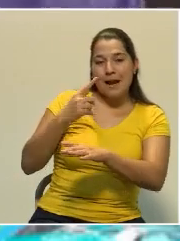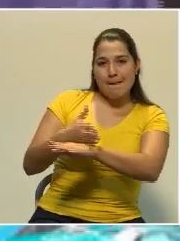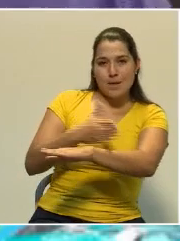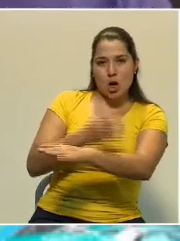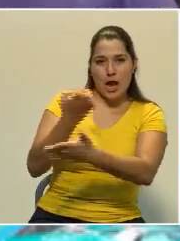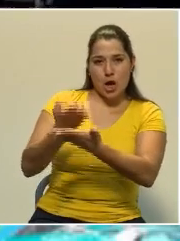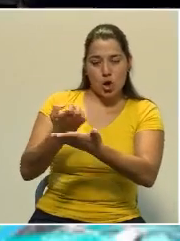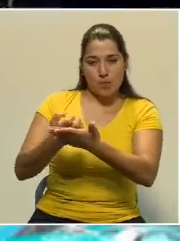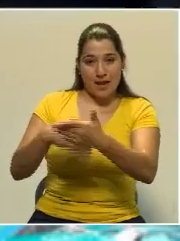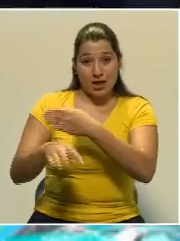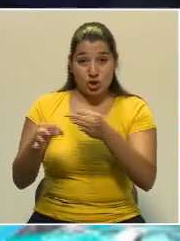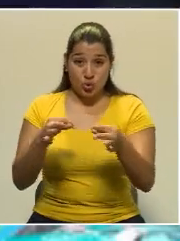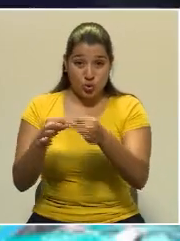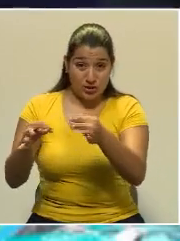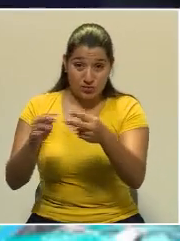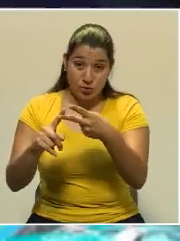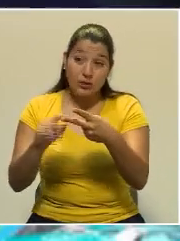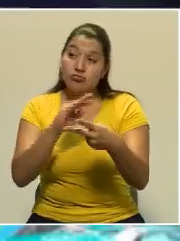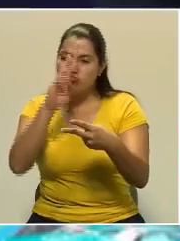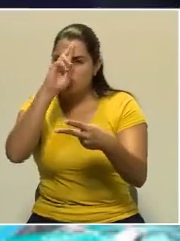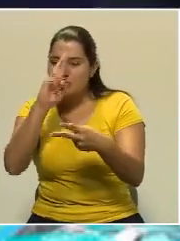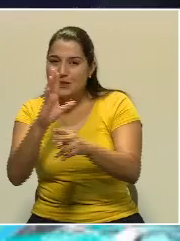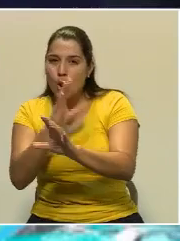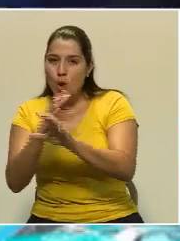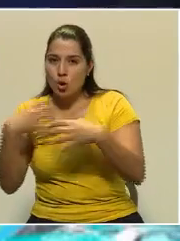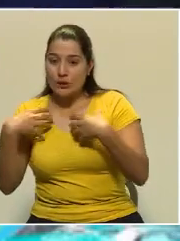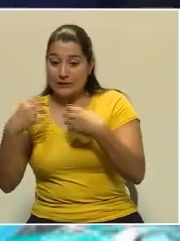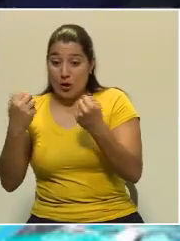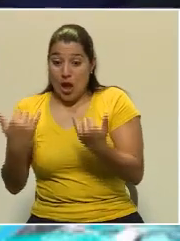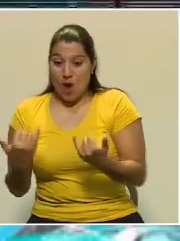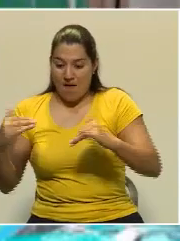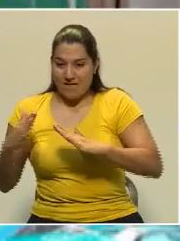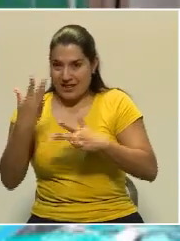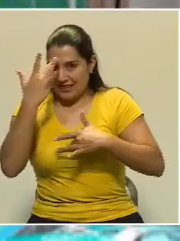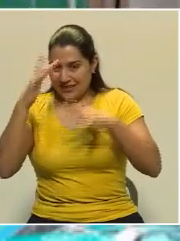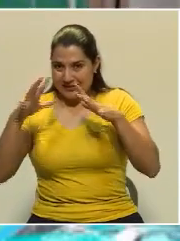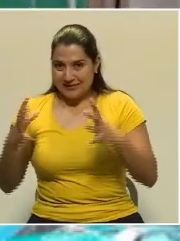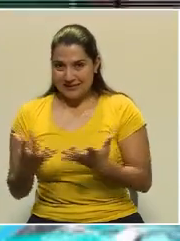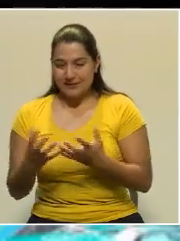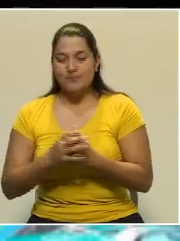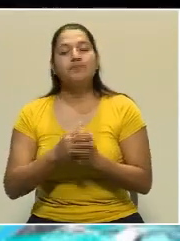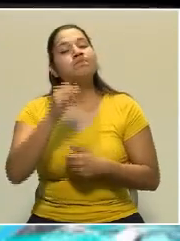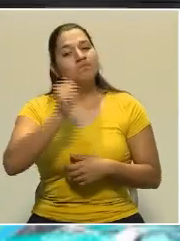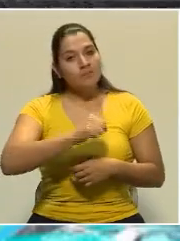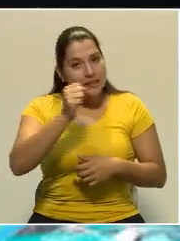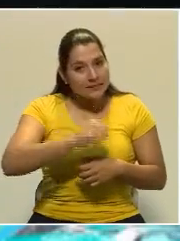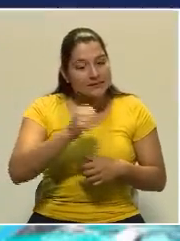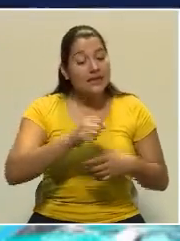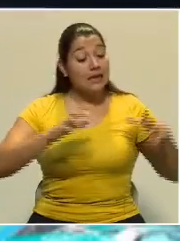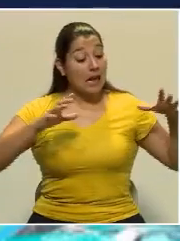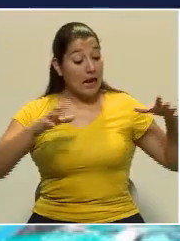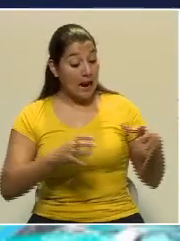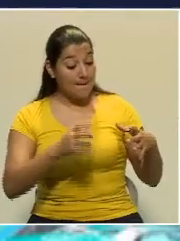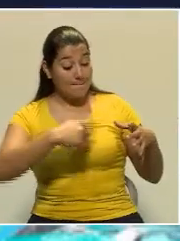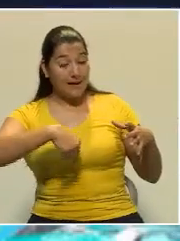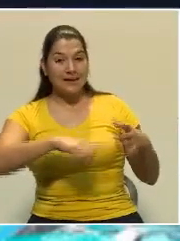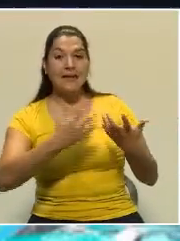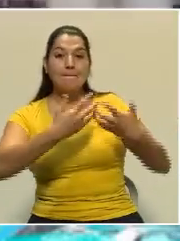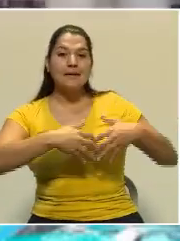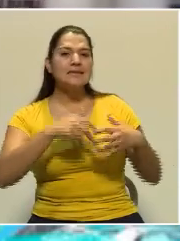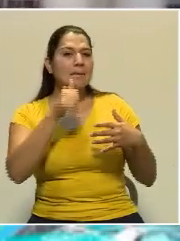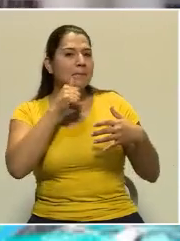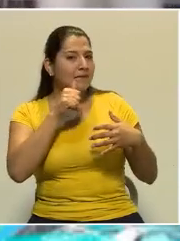de la pandemia en este momento. Así es, en la confección de estos protocolos, la Cámara, el sector privado estuvo participando